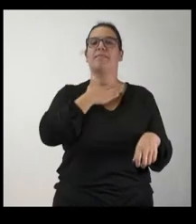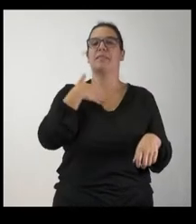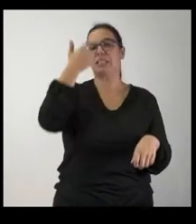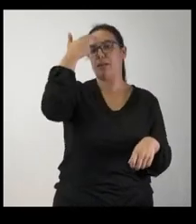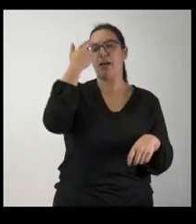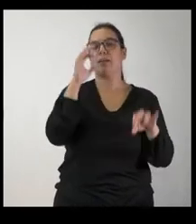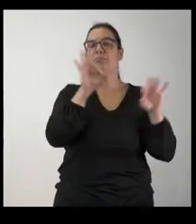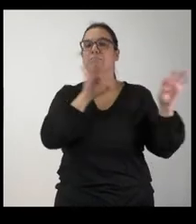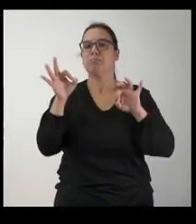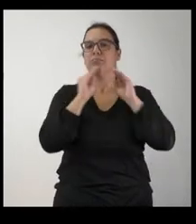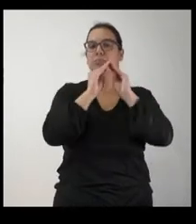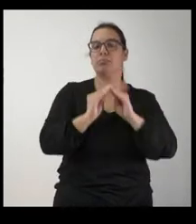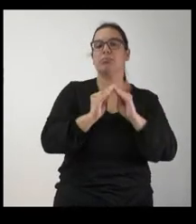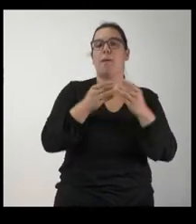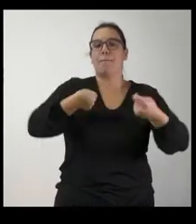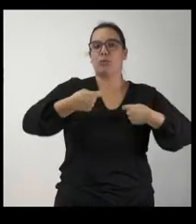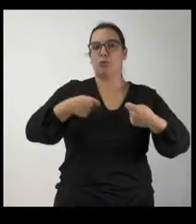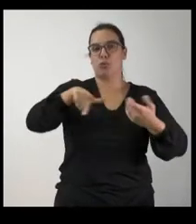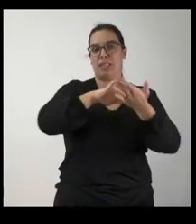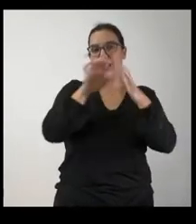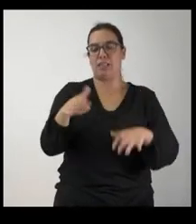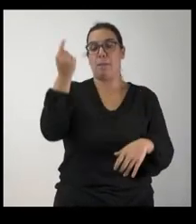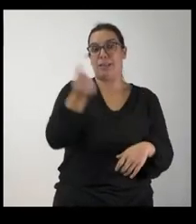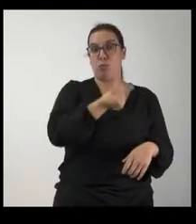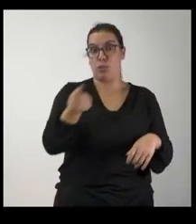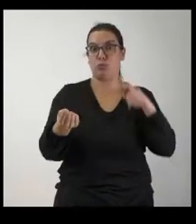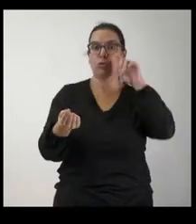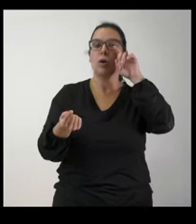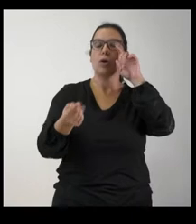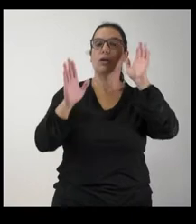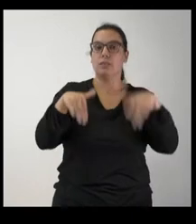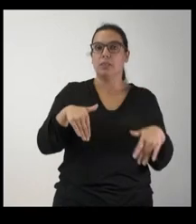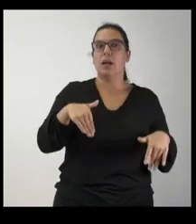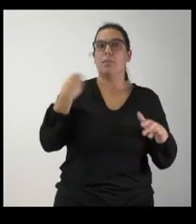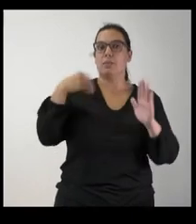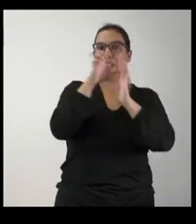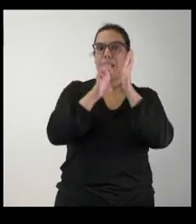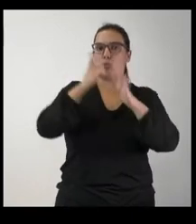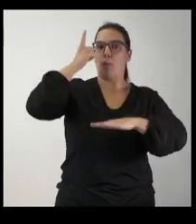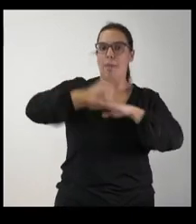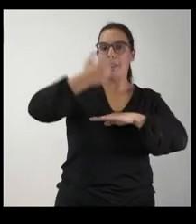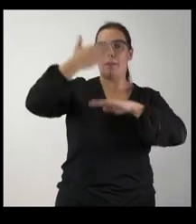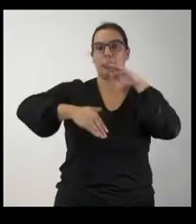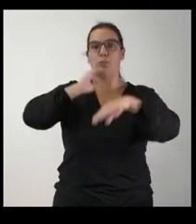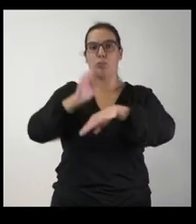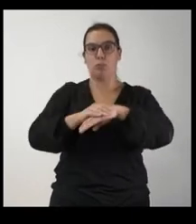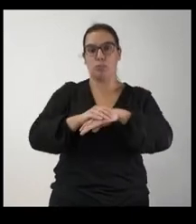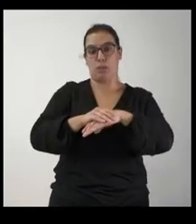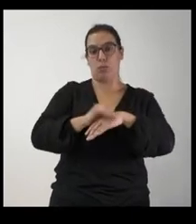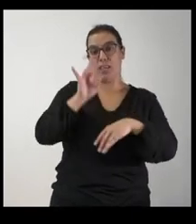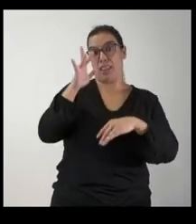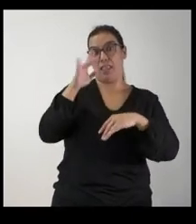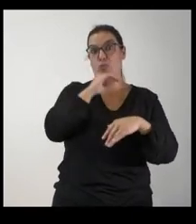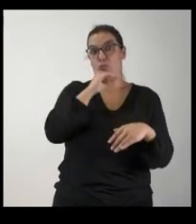de Castilla y león si vamos a ir en plazo dentro de lo marcado por el estatuto de autonomía del 15 de octubre